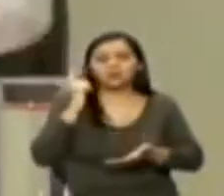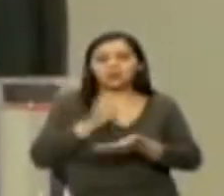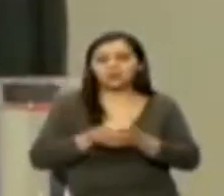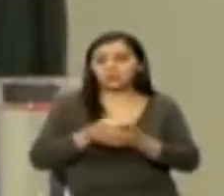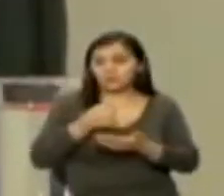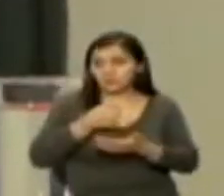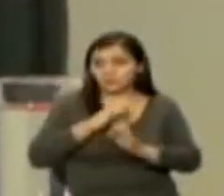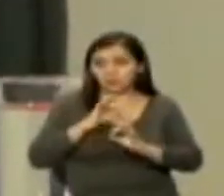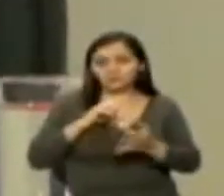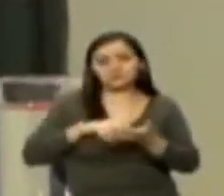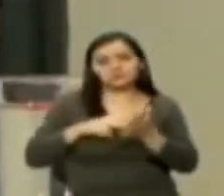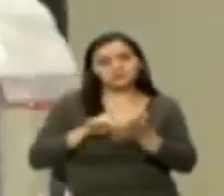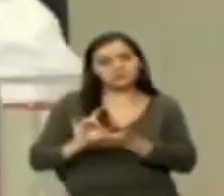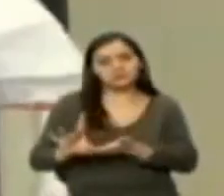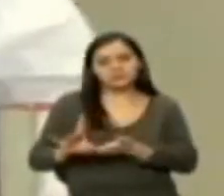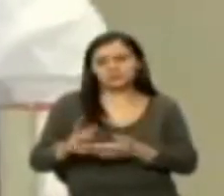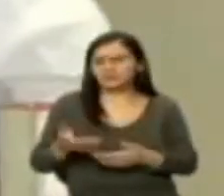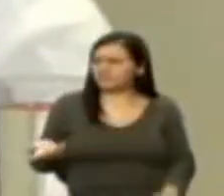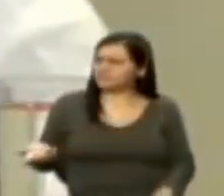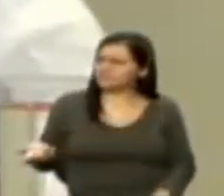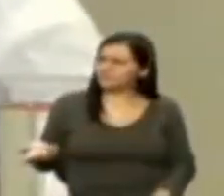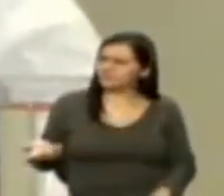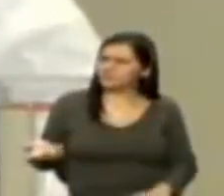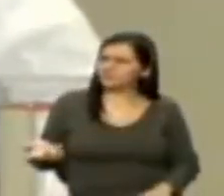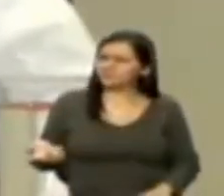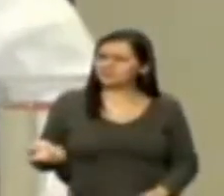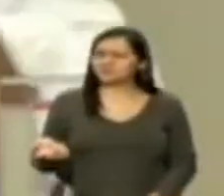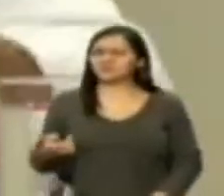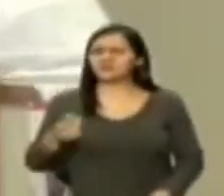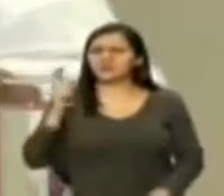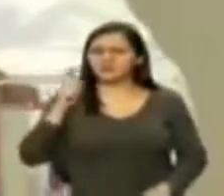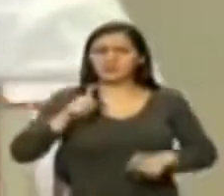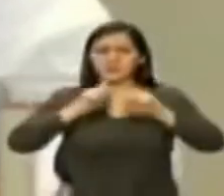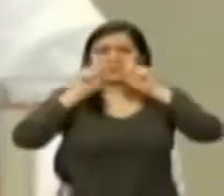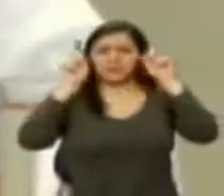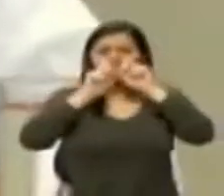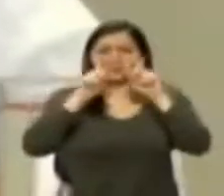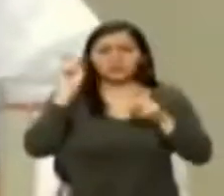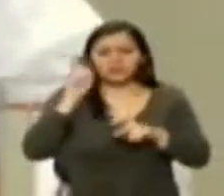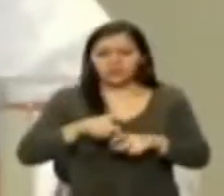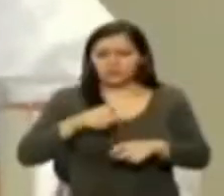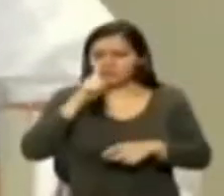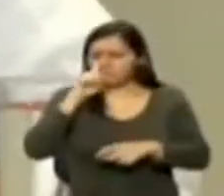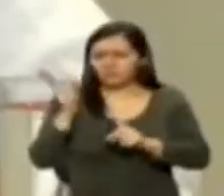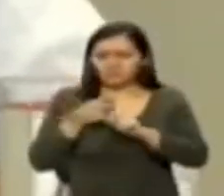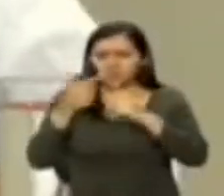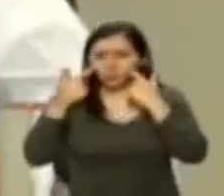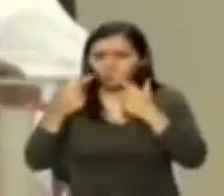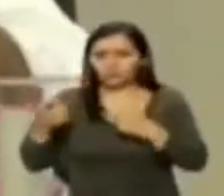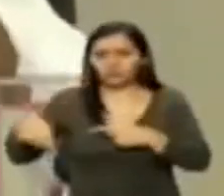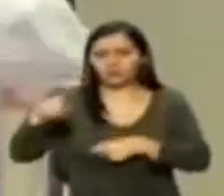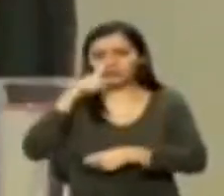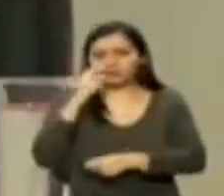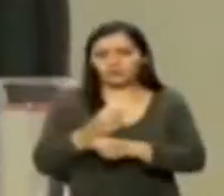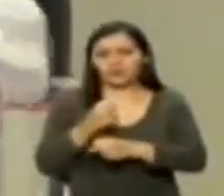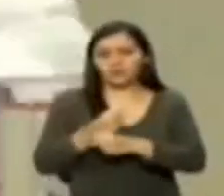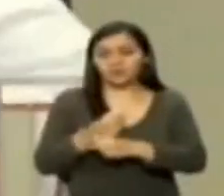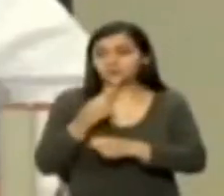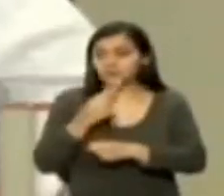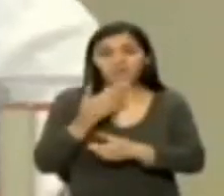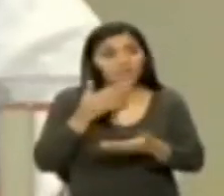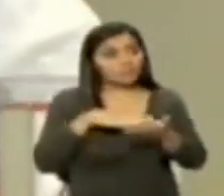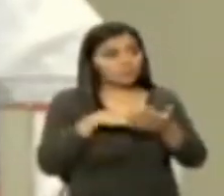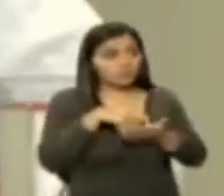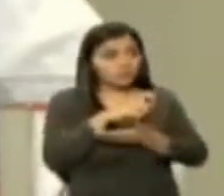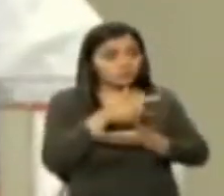O sea, ponen como escudos humanos a sus trabajadores. Cuando un buen empresario, el último recurso es despedir un trabajador. Para ellos el primer recurso es